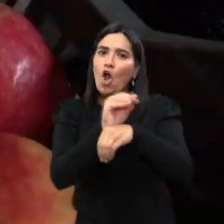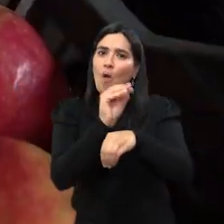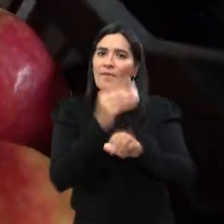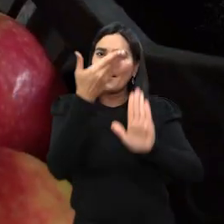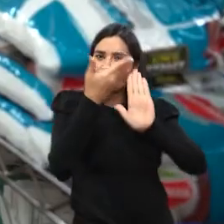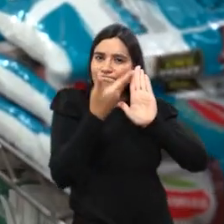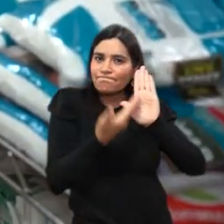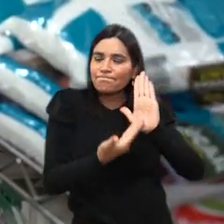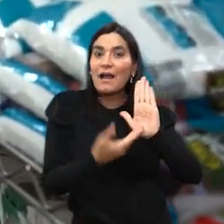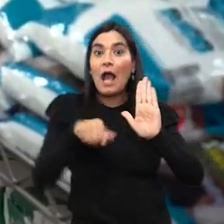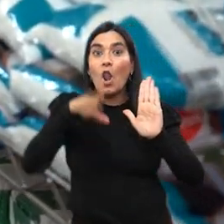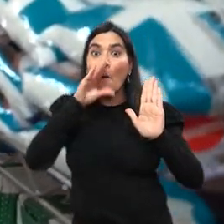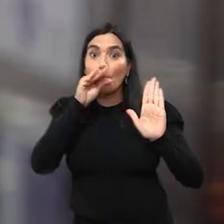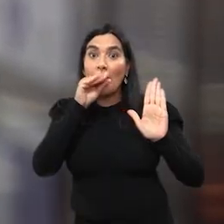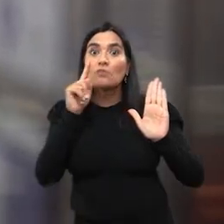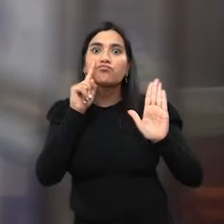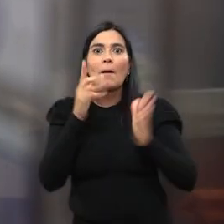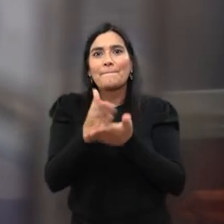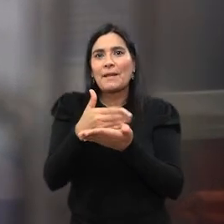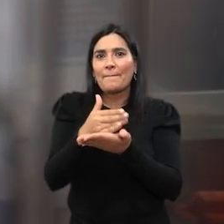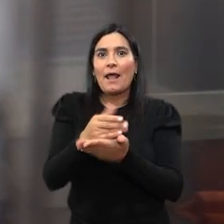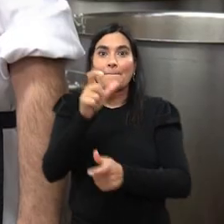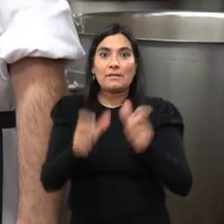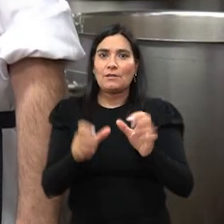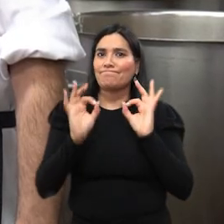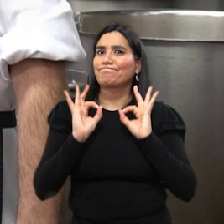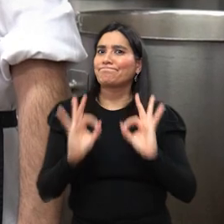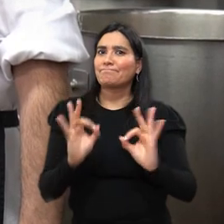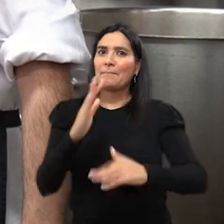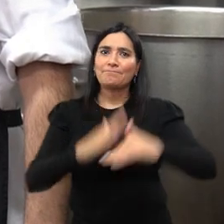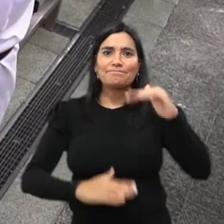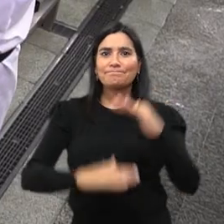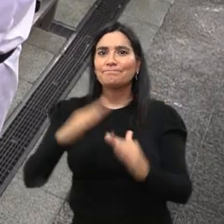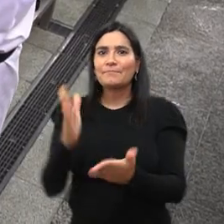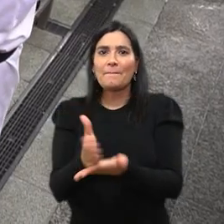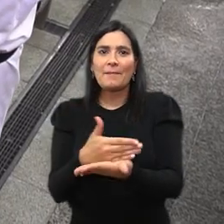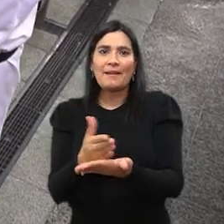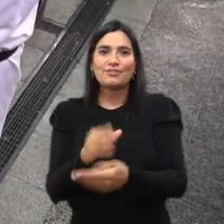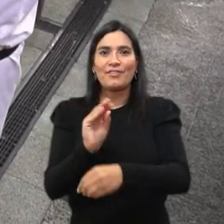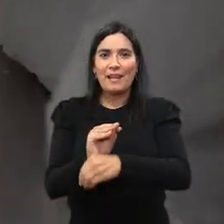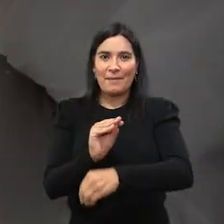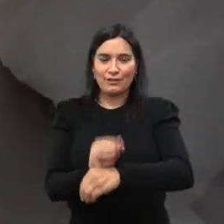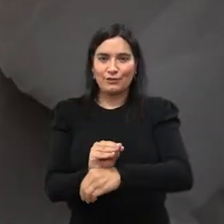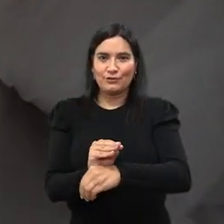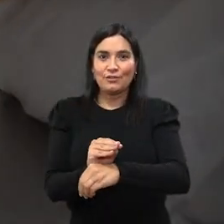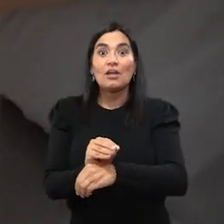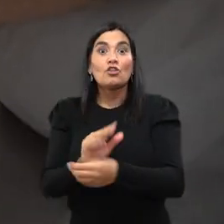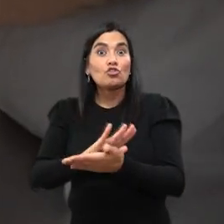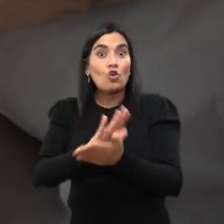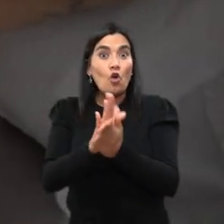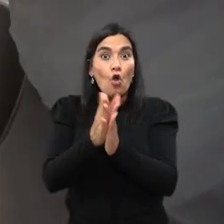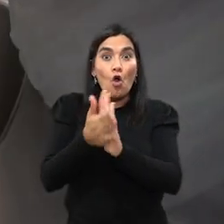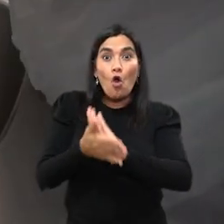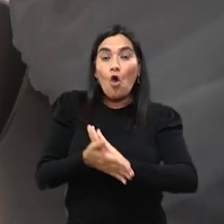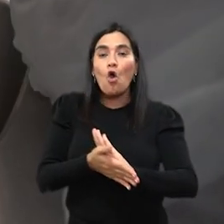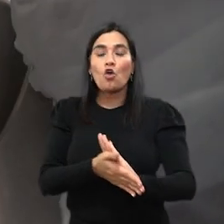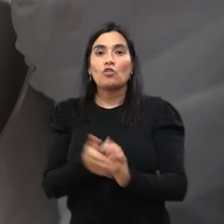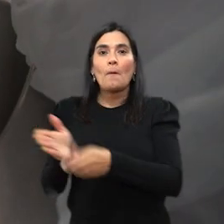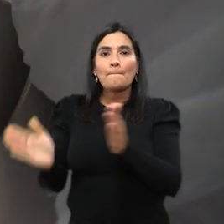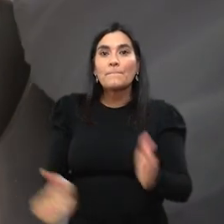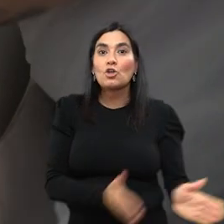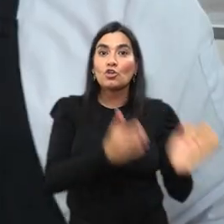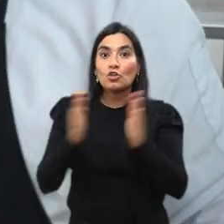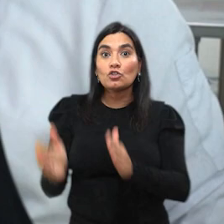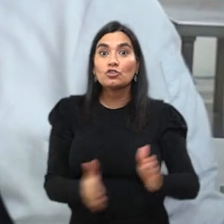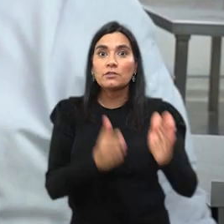alimentos ofrecidos en el Casino Los Patos son preparados por personal especialista en manipulación y preparación de alimentos. Además, todo